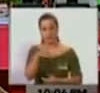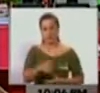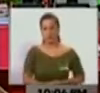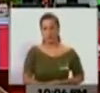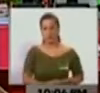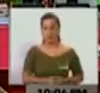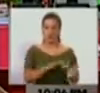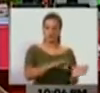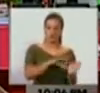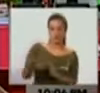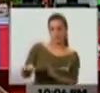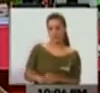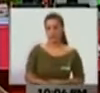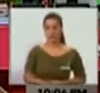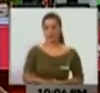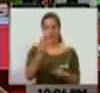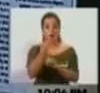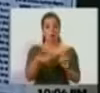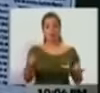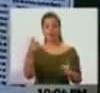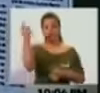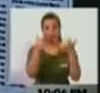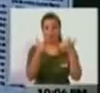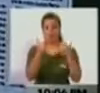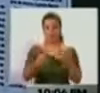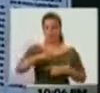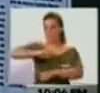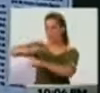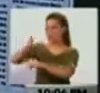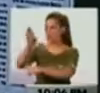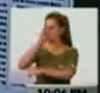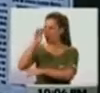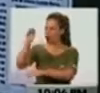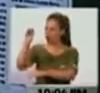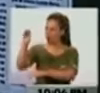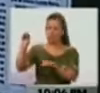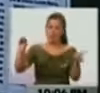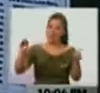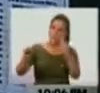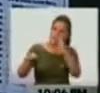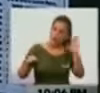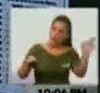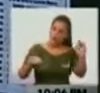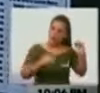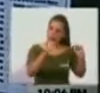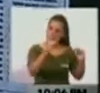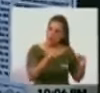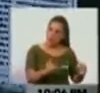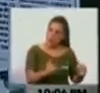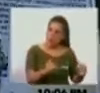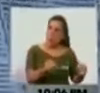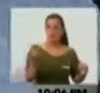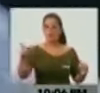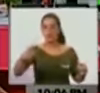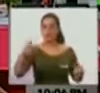Chávez ordenará al Banco Central fijar intereses si la banca reduce tasas activas.